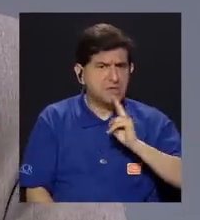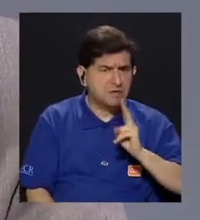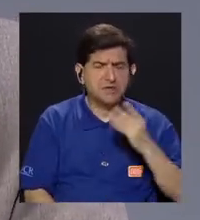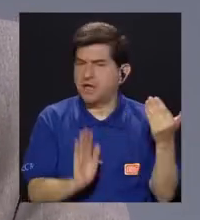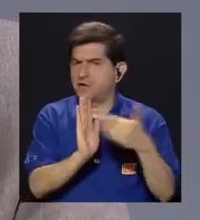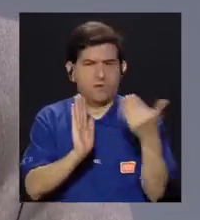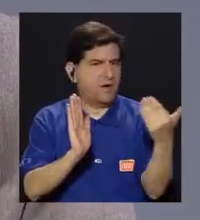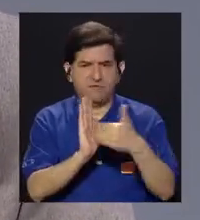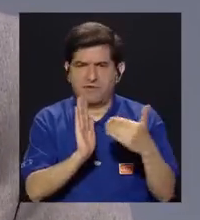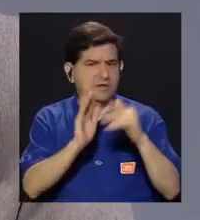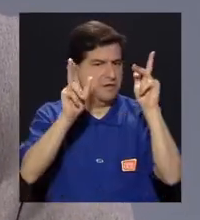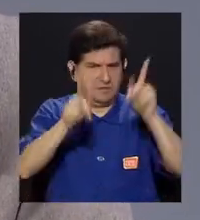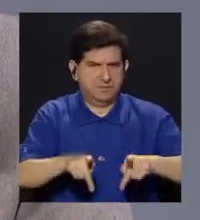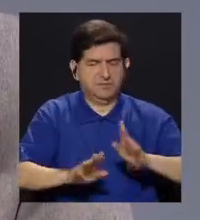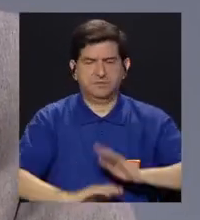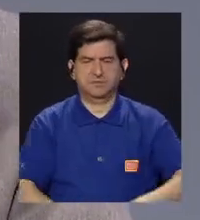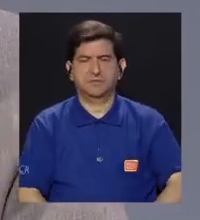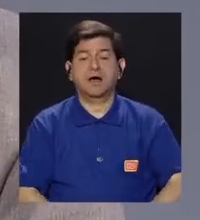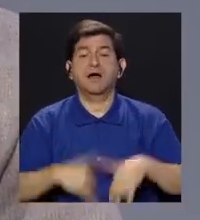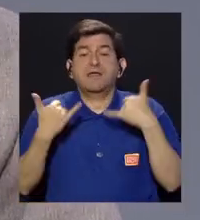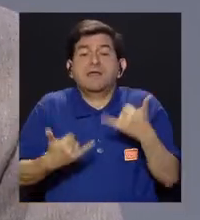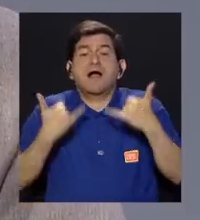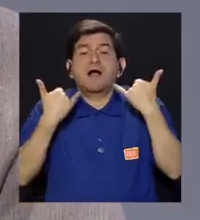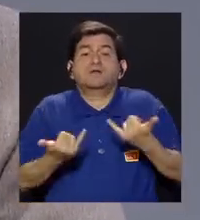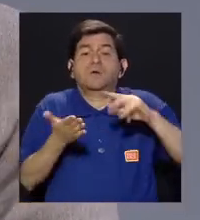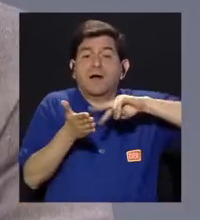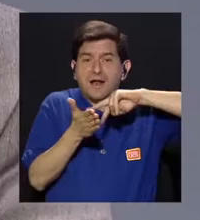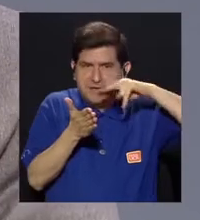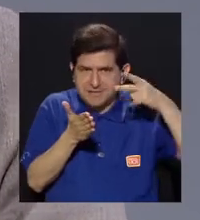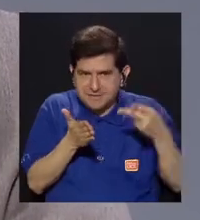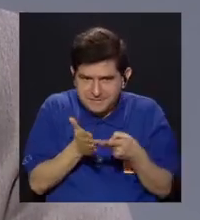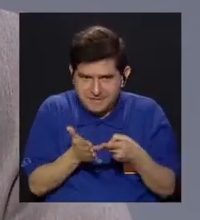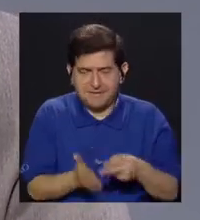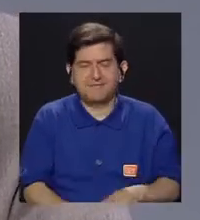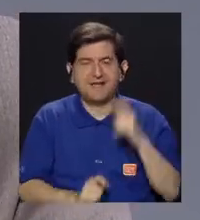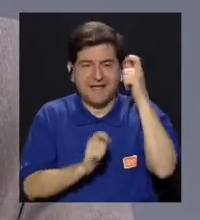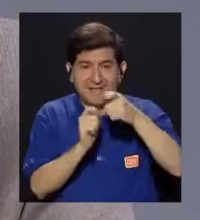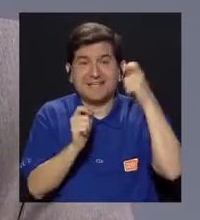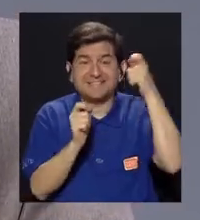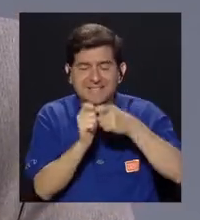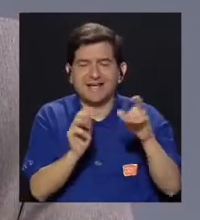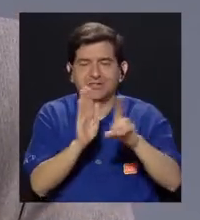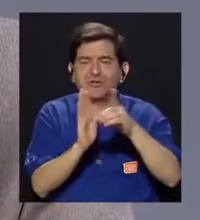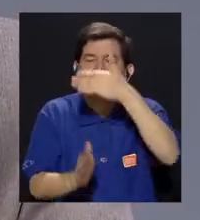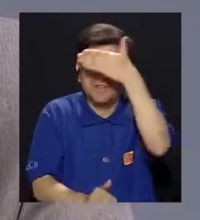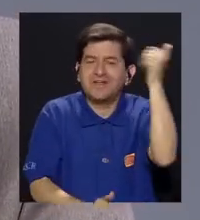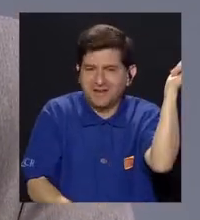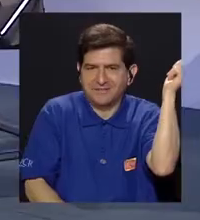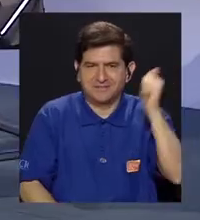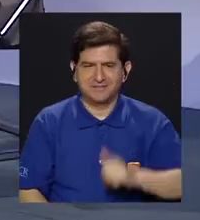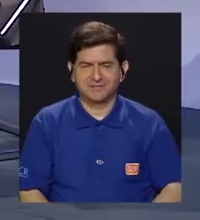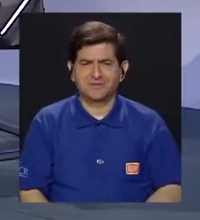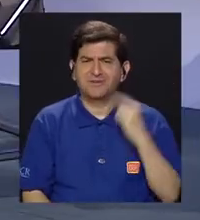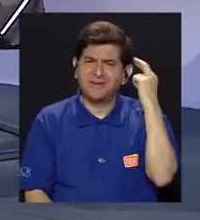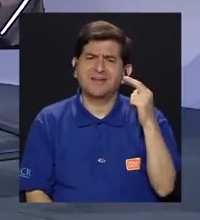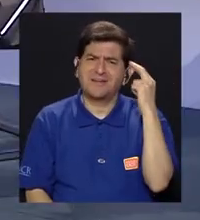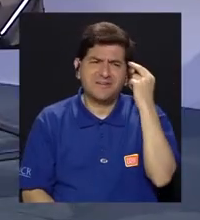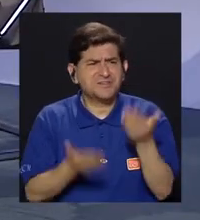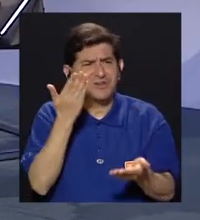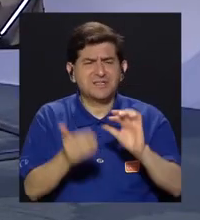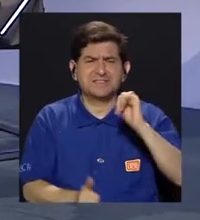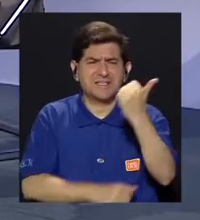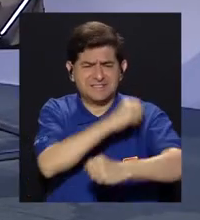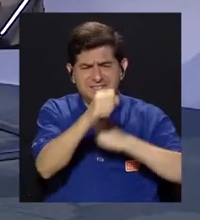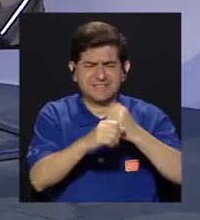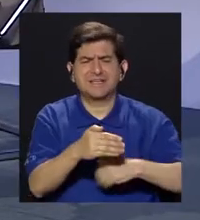afecte al usuario y actual y ri2 estamos hablando específicamente el derecho al olvido porque tal